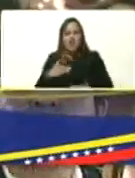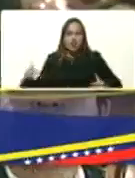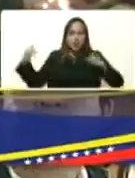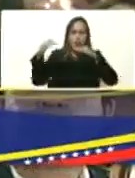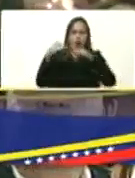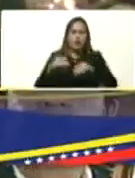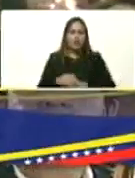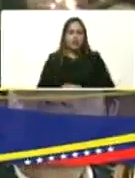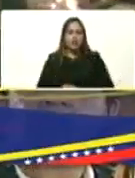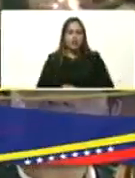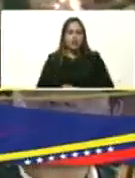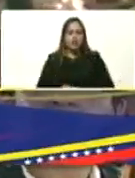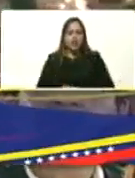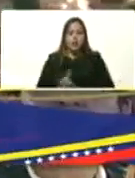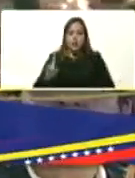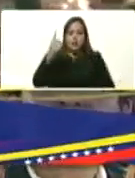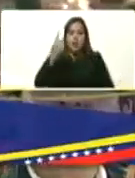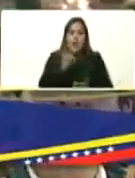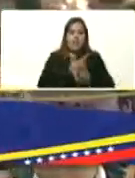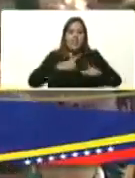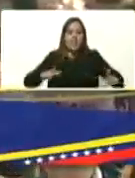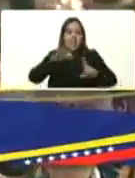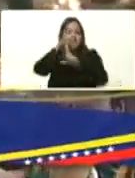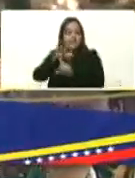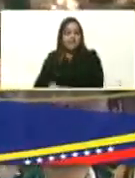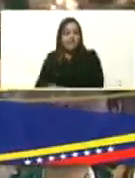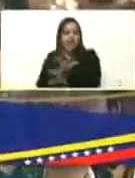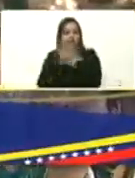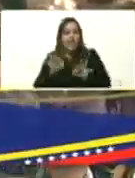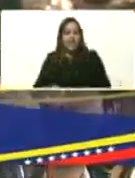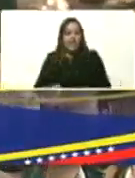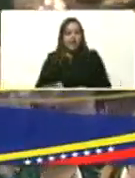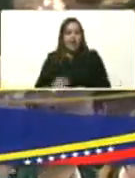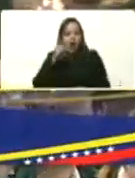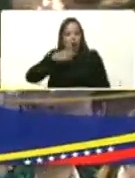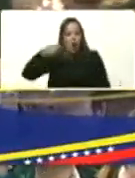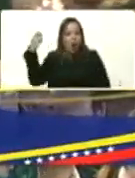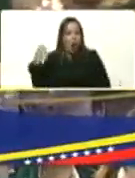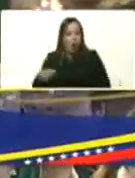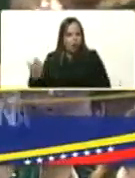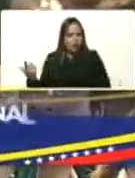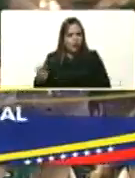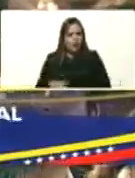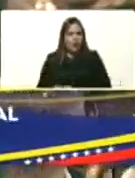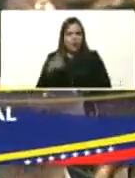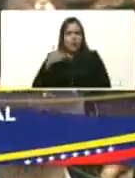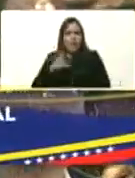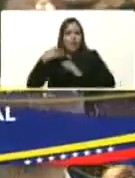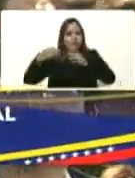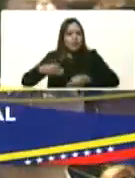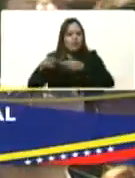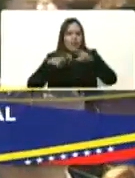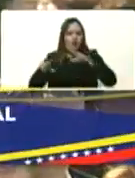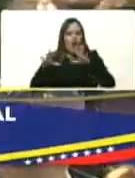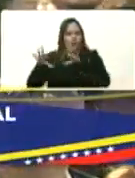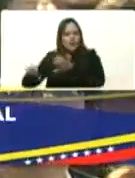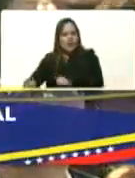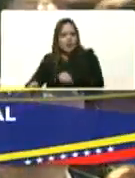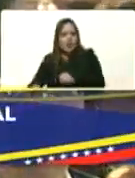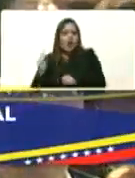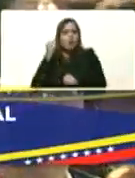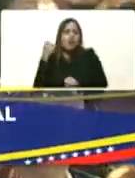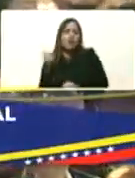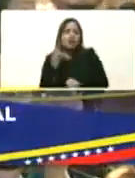por liberar la subordinación y la subyugación a un modelo patriarcal que se casa con el capitalismo para que las mujeres seamos